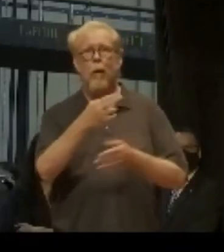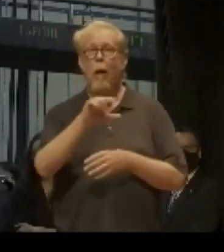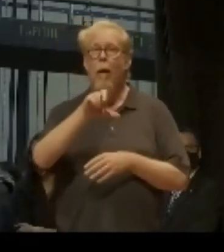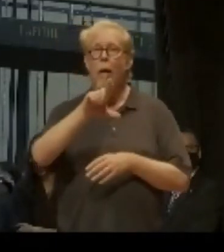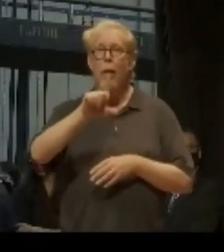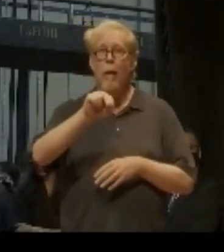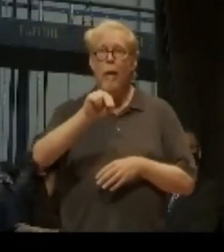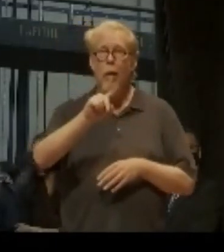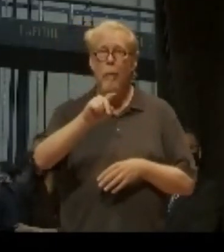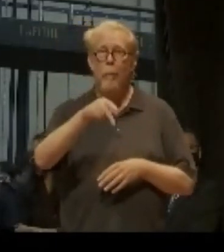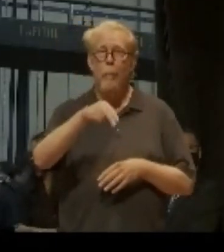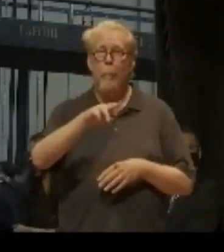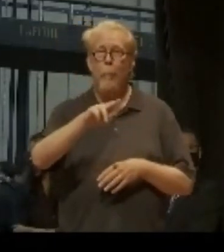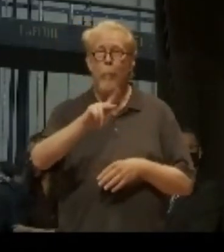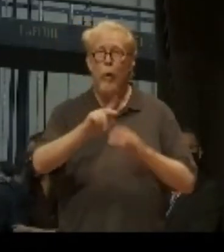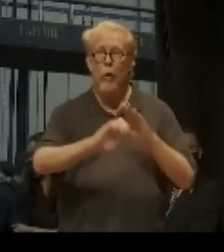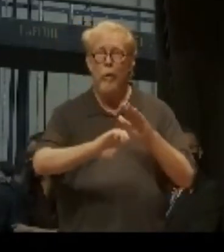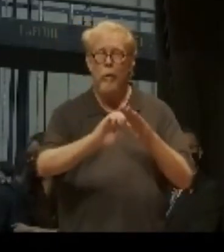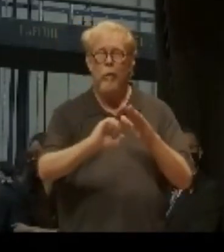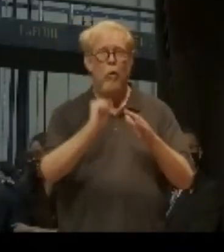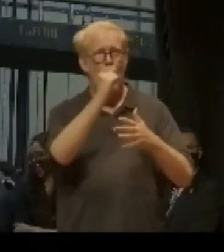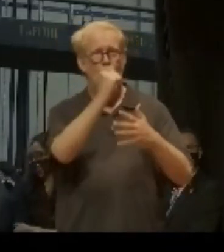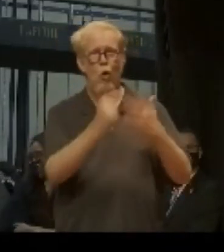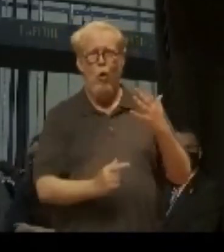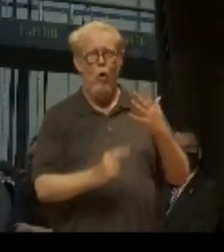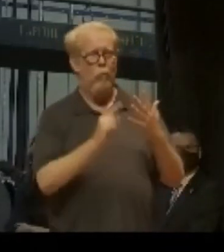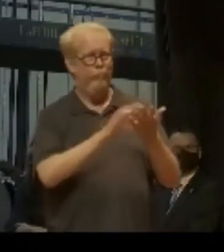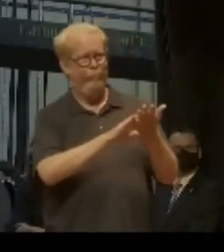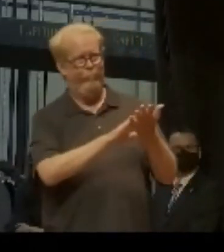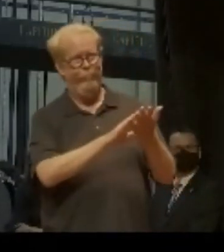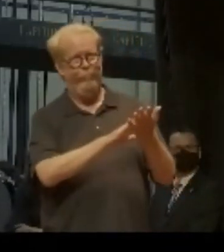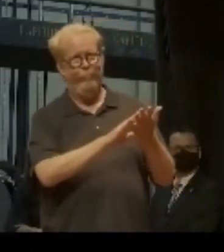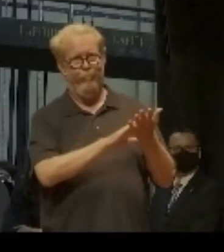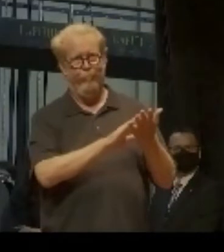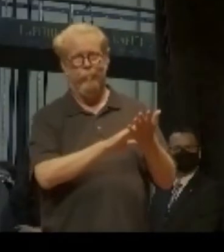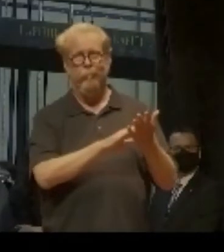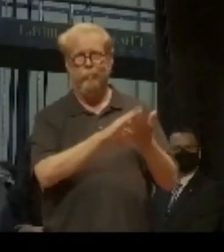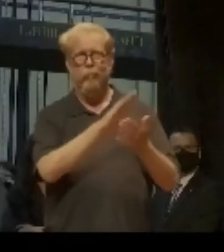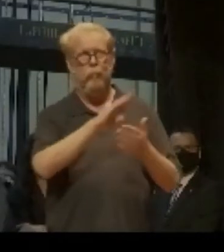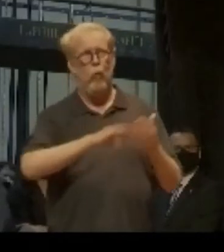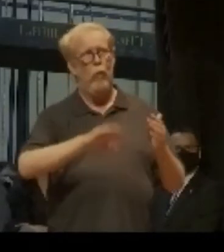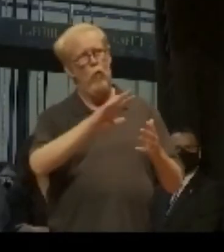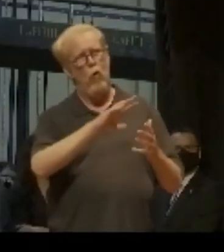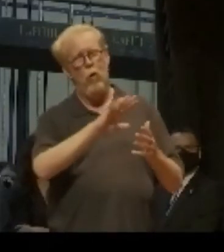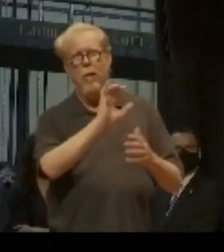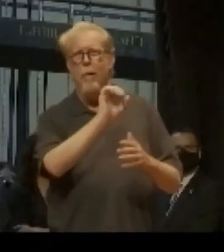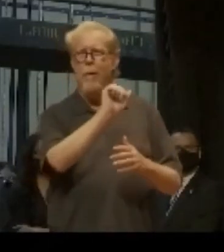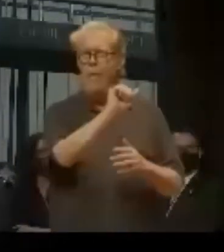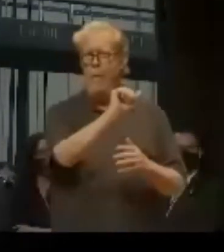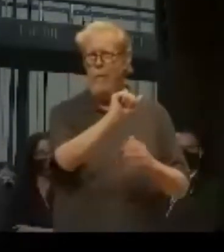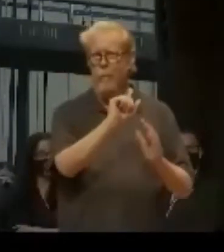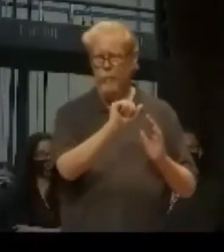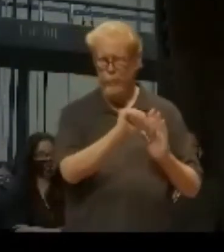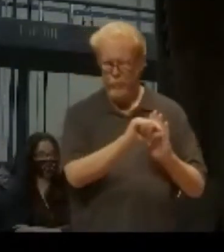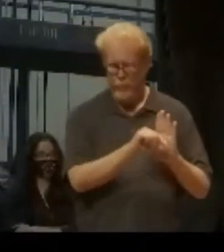la escuela primaria de Highland Park, que ganó múltiples distinciones y una calificación general de